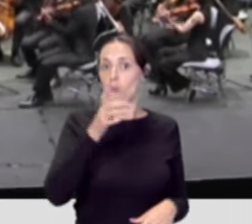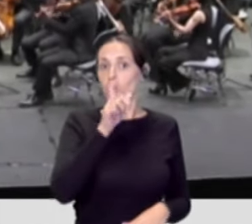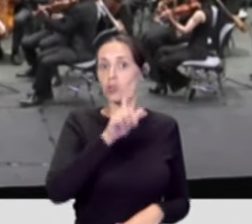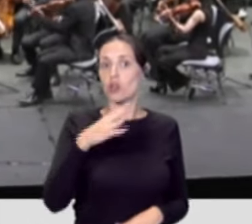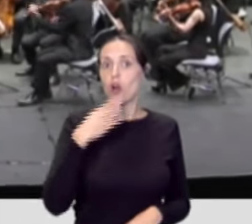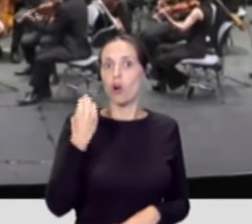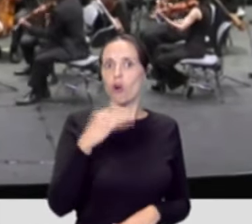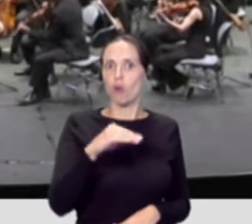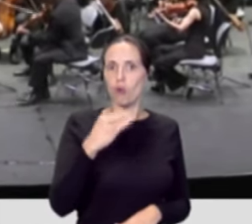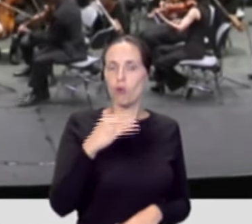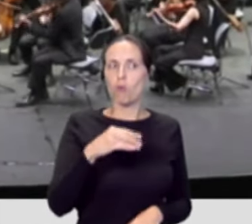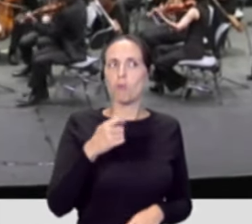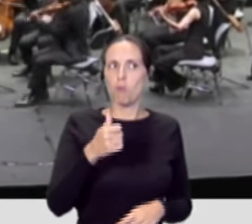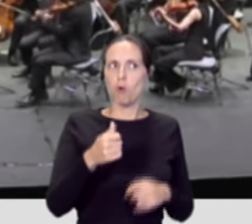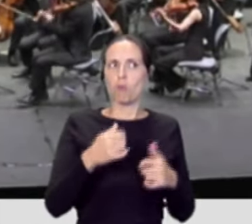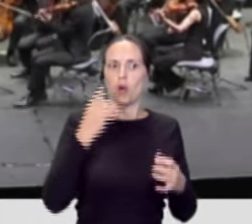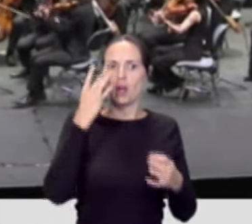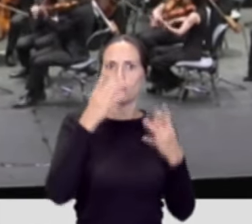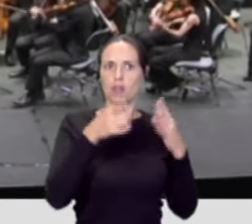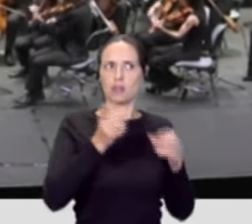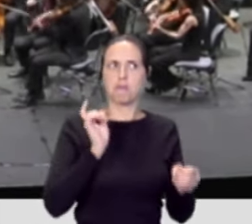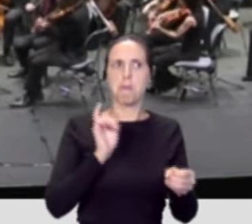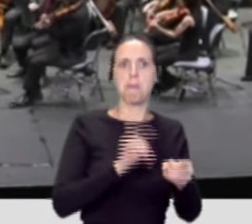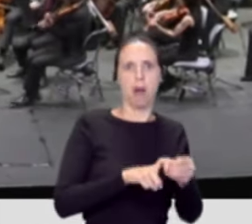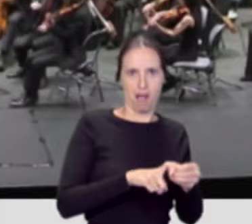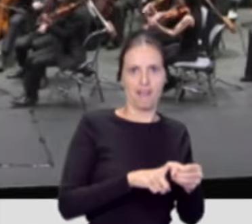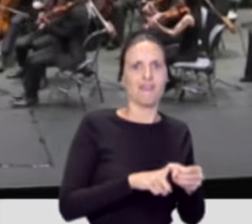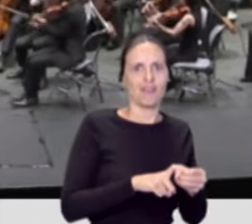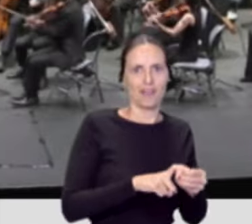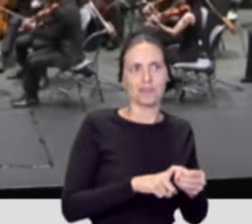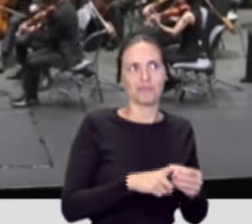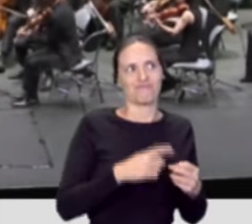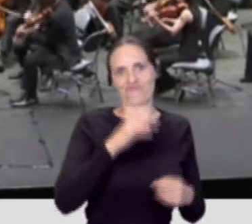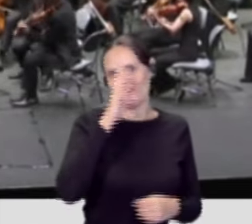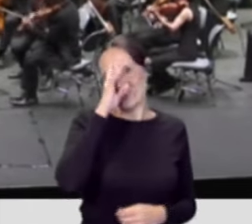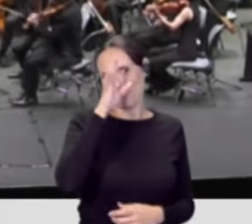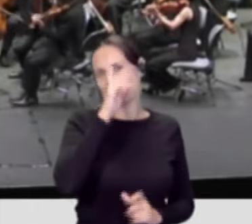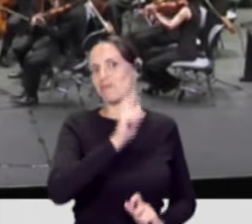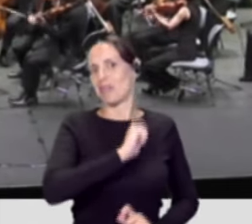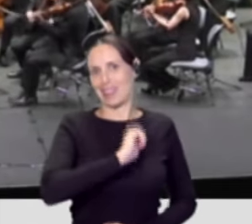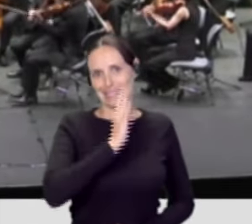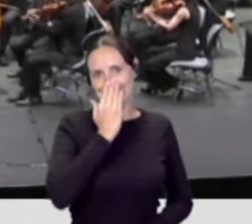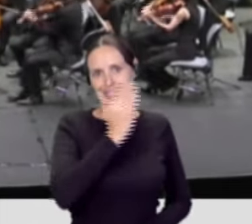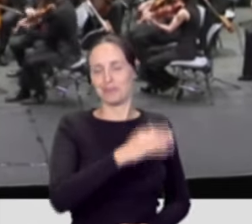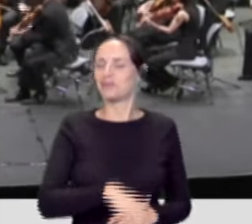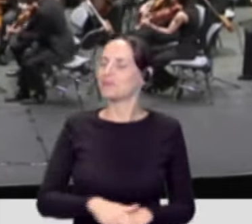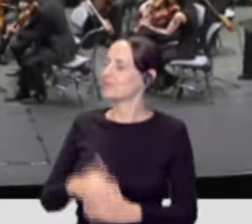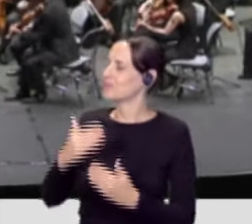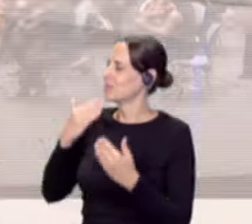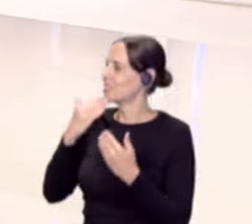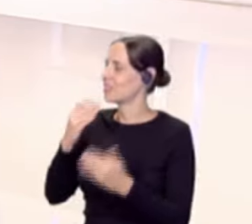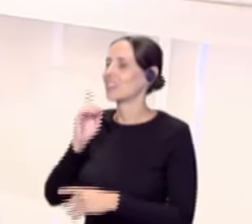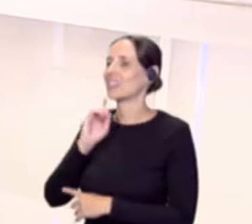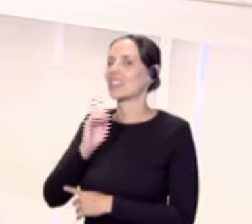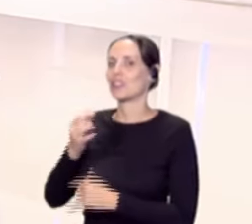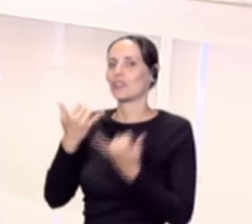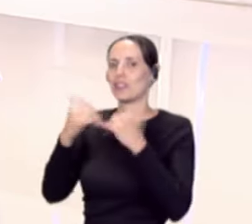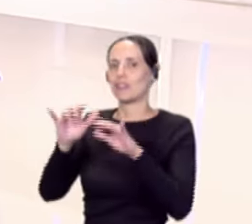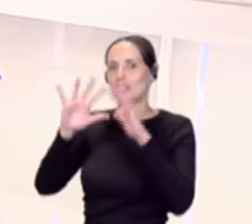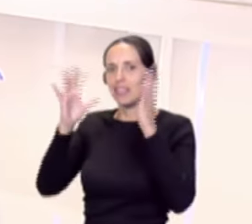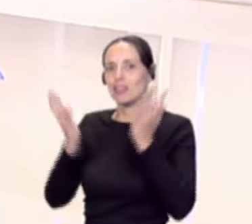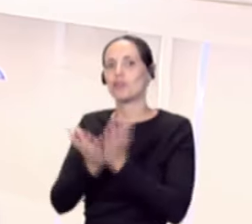está incorporando a este tipo de actividades culturales. Es ilusionante realmente. Muchas gracias, Jorge Perdigón, director del Festival